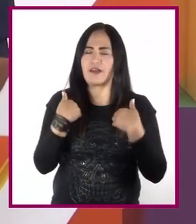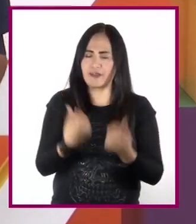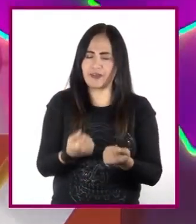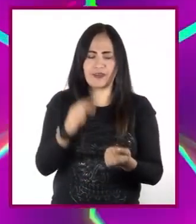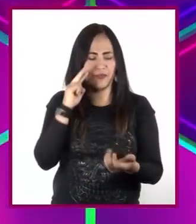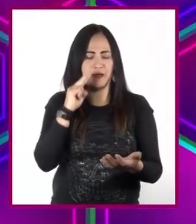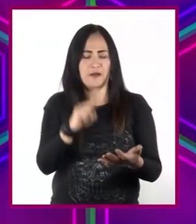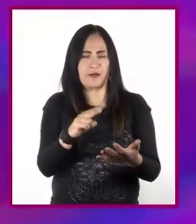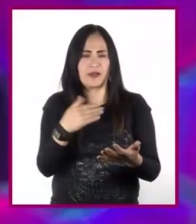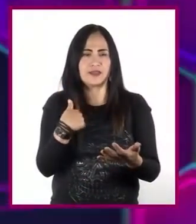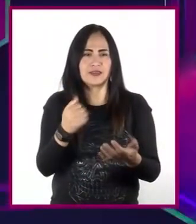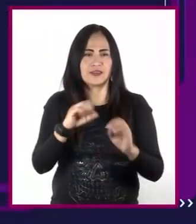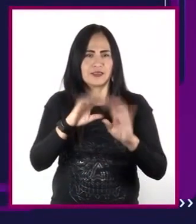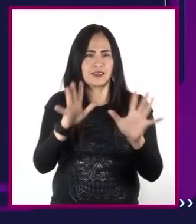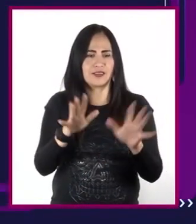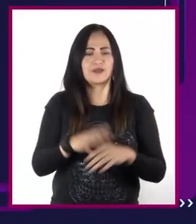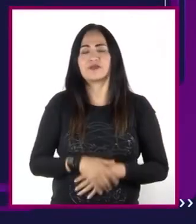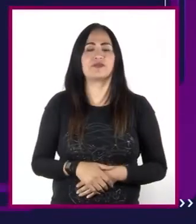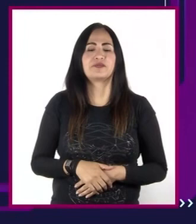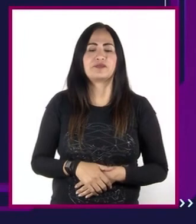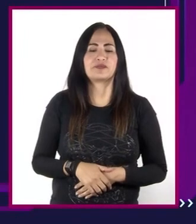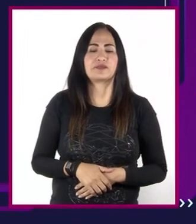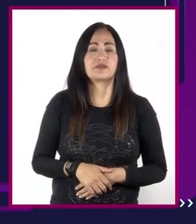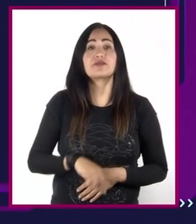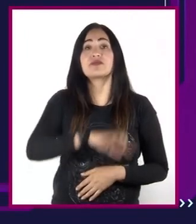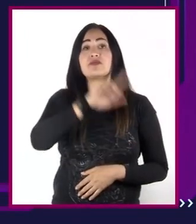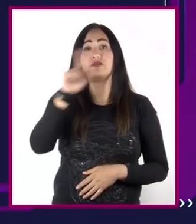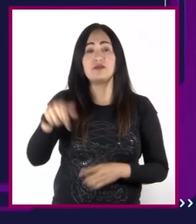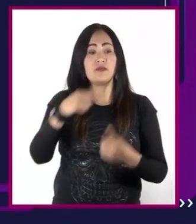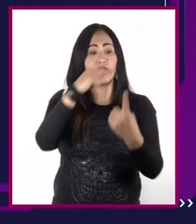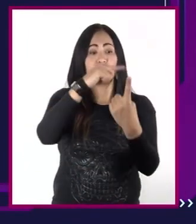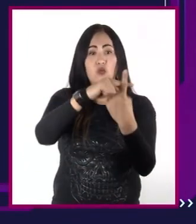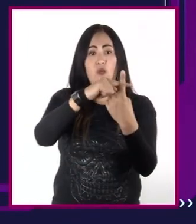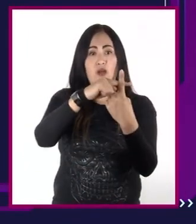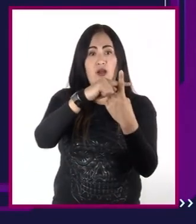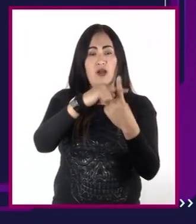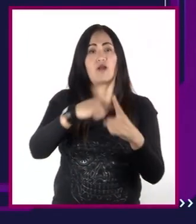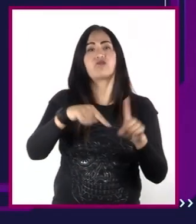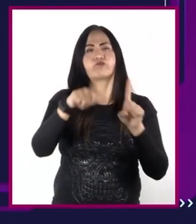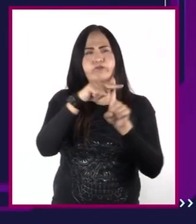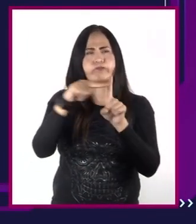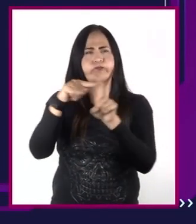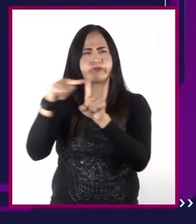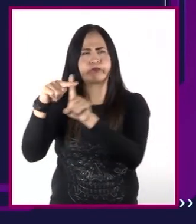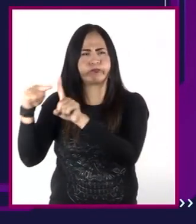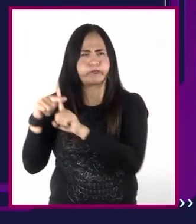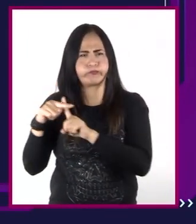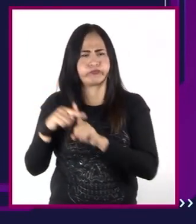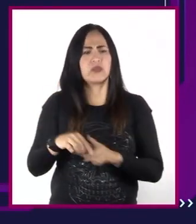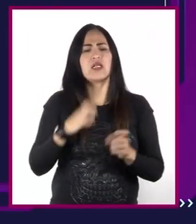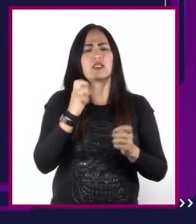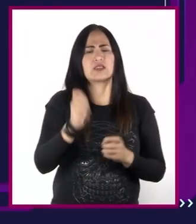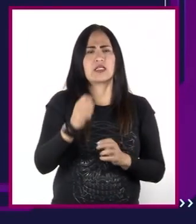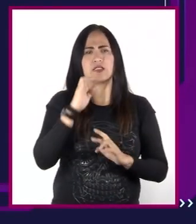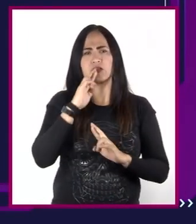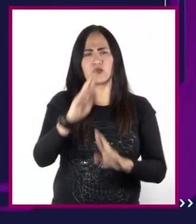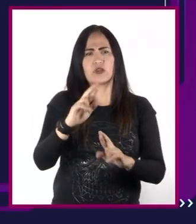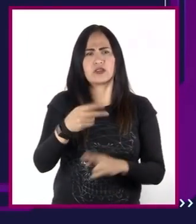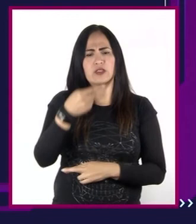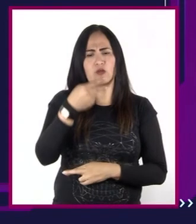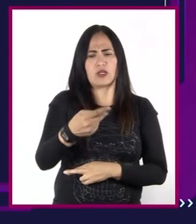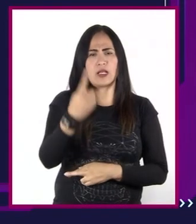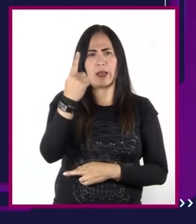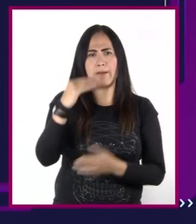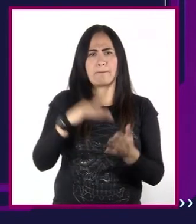rápidamente la información. Realicemos la suma correspondiente de todos nuestros datos, dándonos como resultado